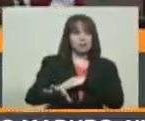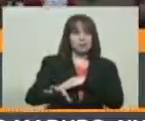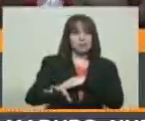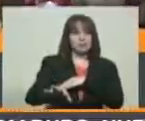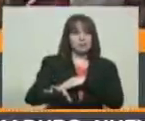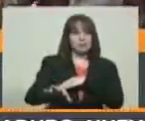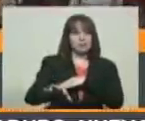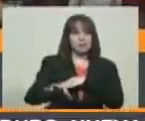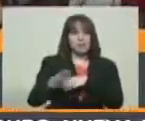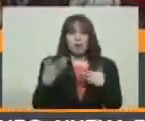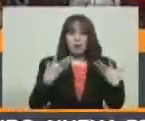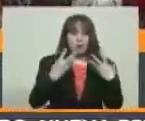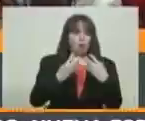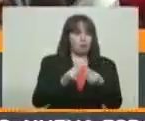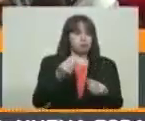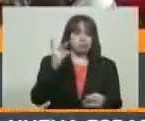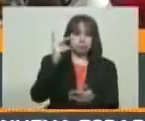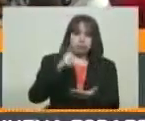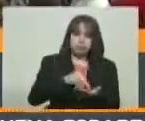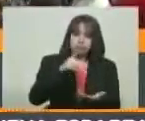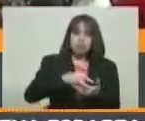de acudir a las elecciones.